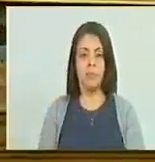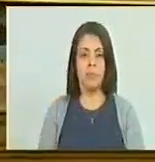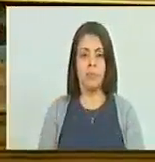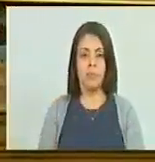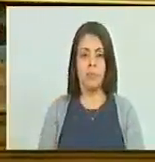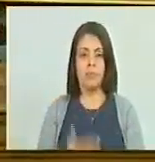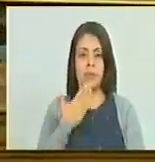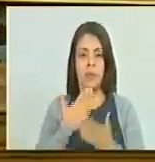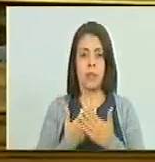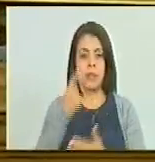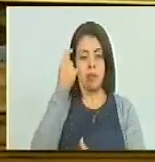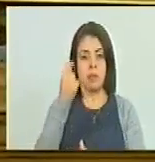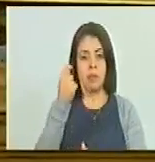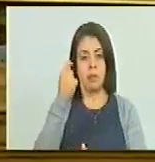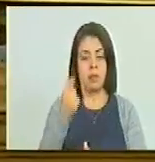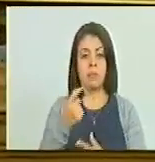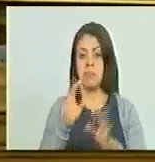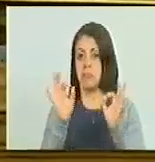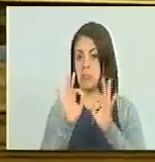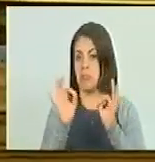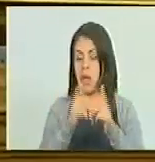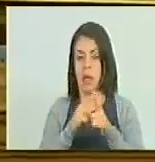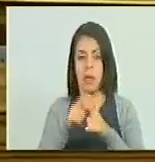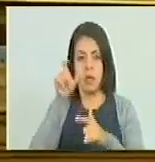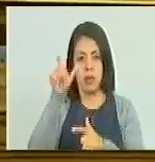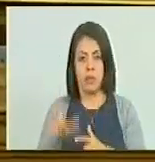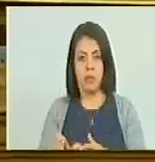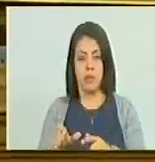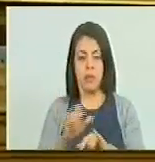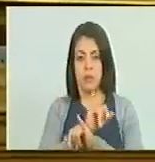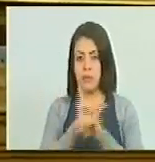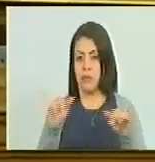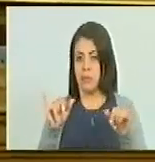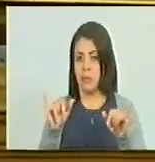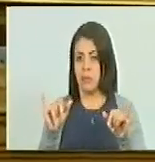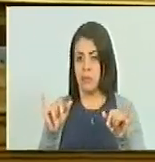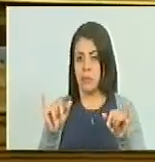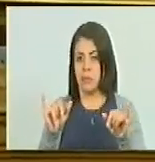Gracias, diputado. Nadie más no tiene derecho de palabra. Se va a cerrar.